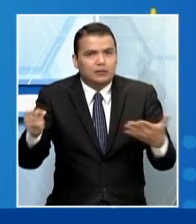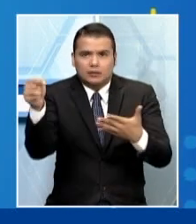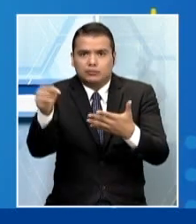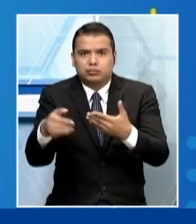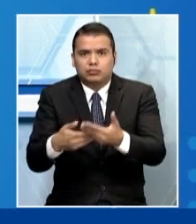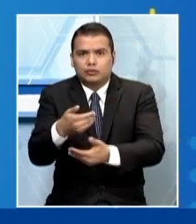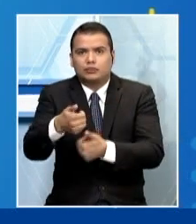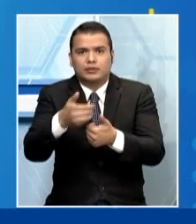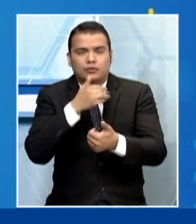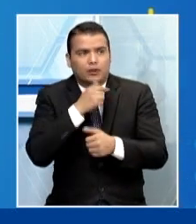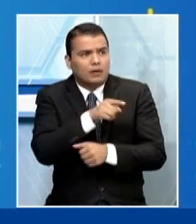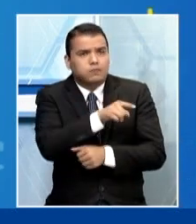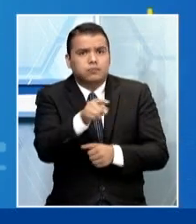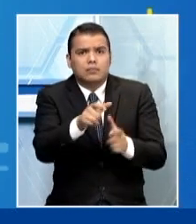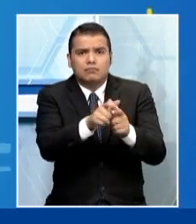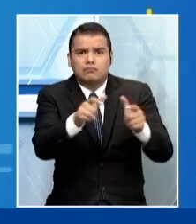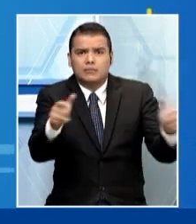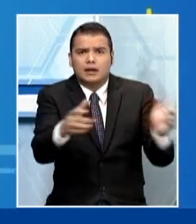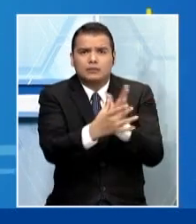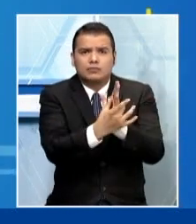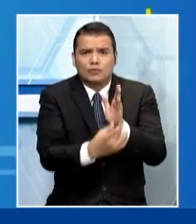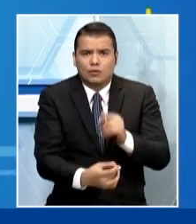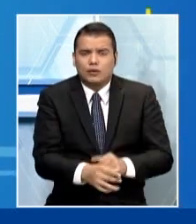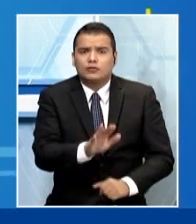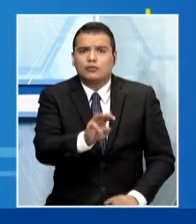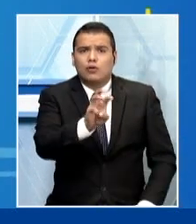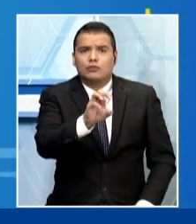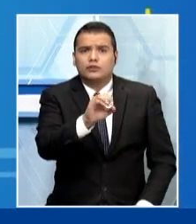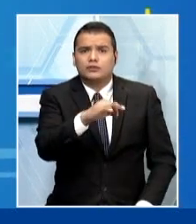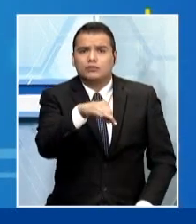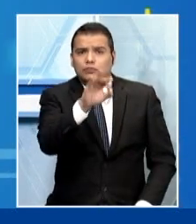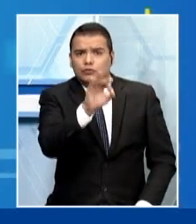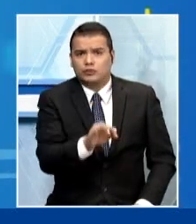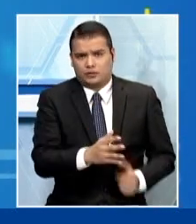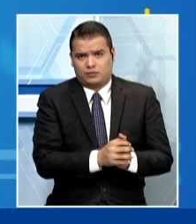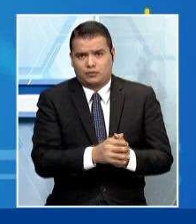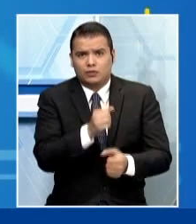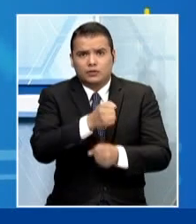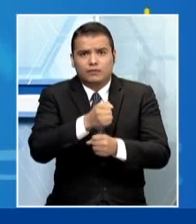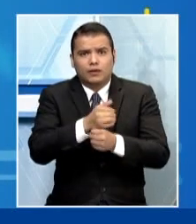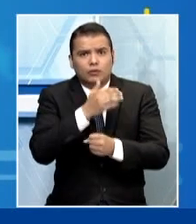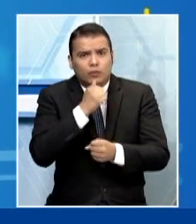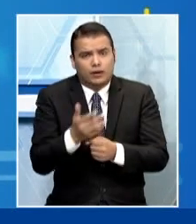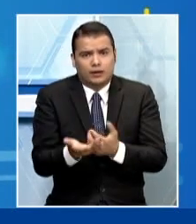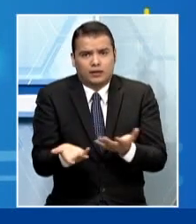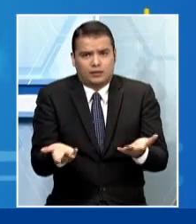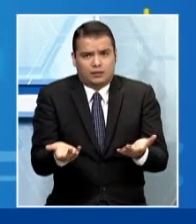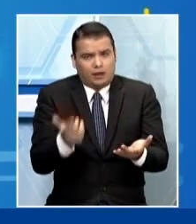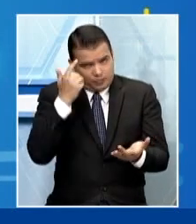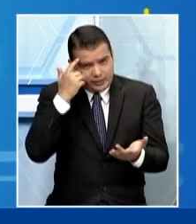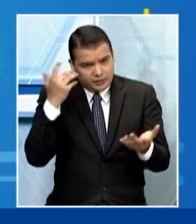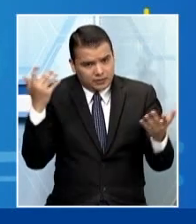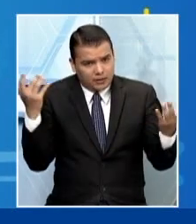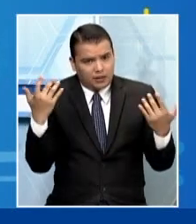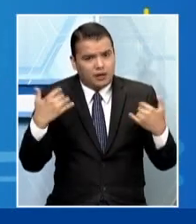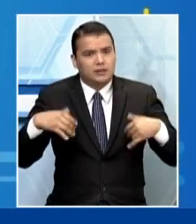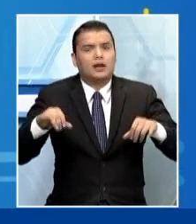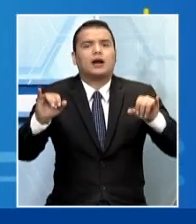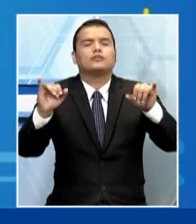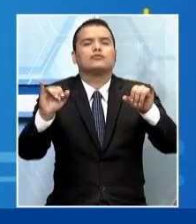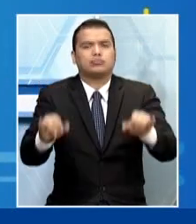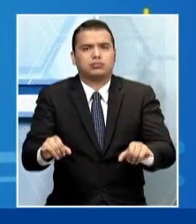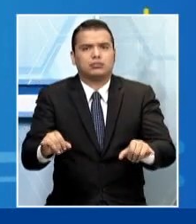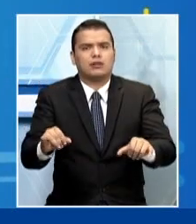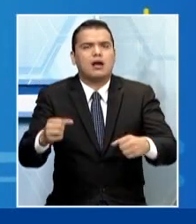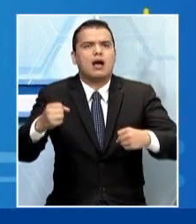¿Te parece poco la pobreza en la que vive la gente? 80% de pobreza, 63% de desempleo. ¿Y no les parece que es justo que nosotros nos tomemos las vías de hecho?